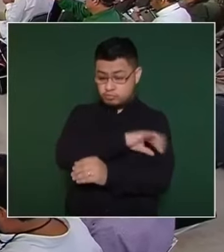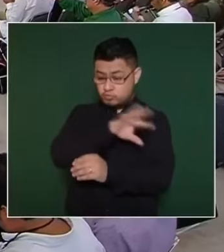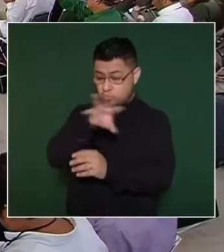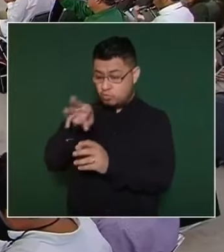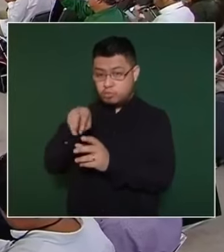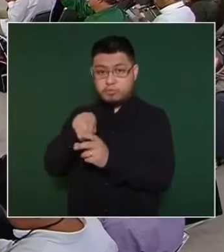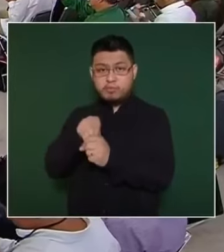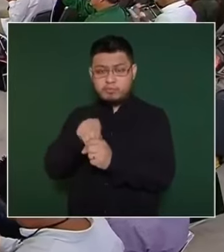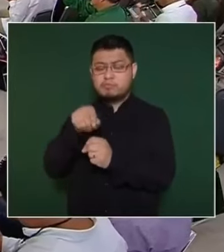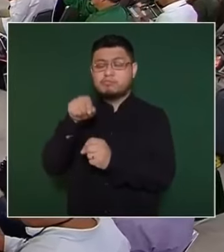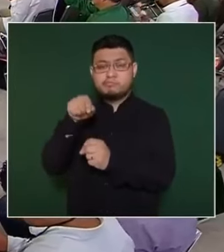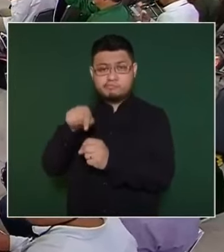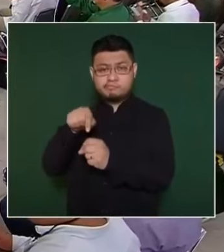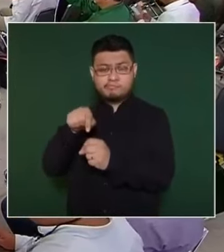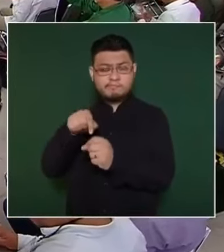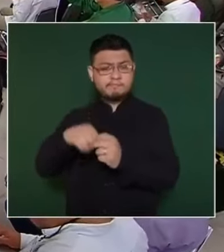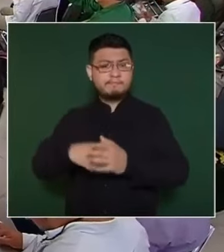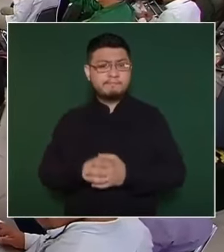comprende